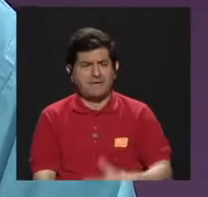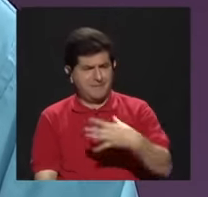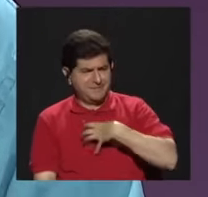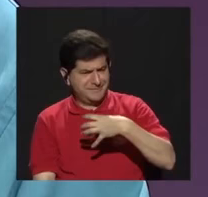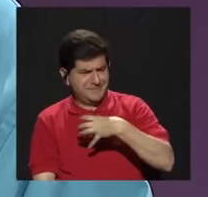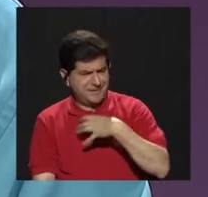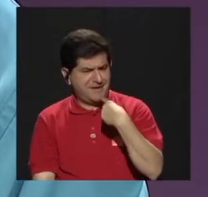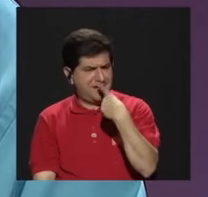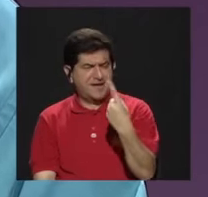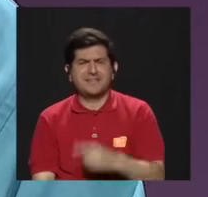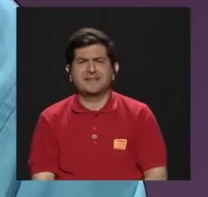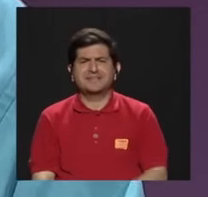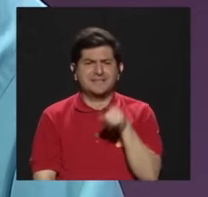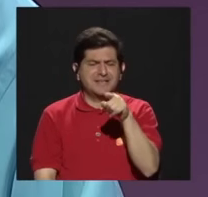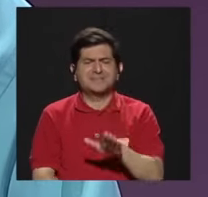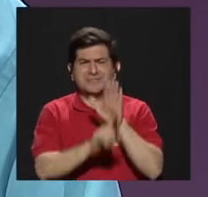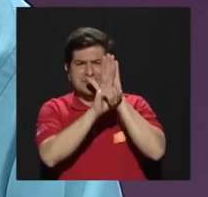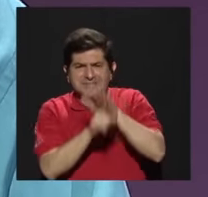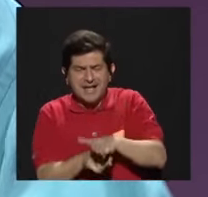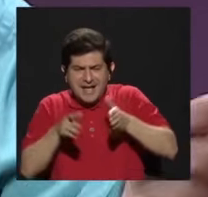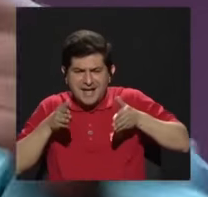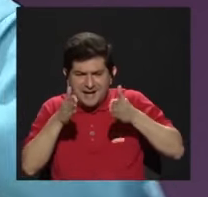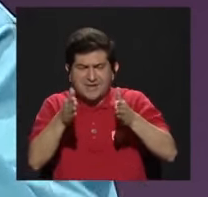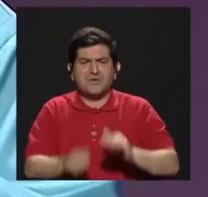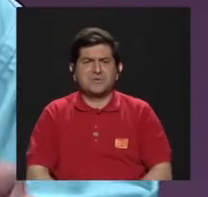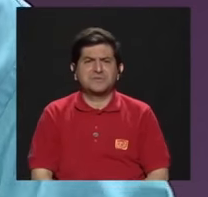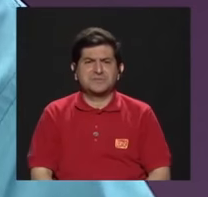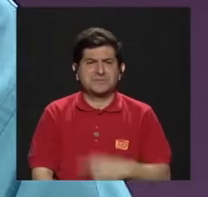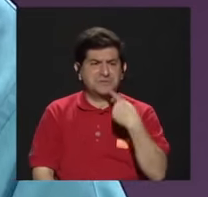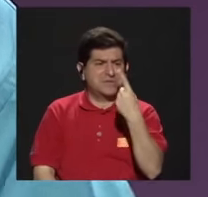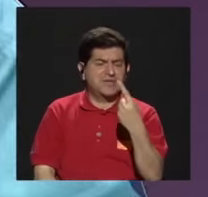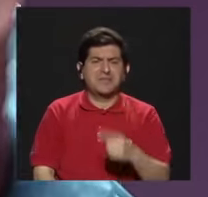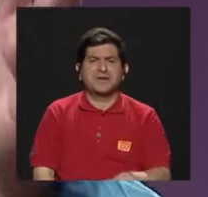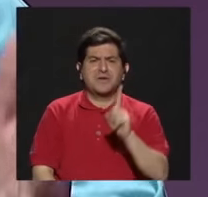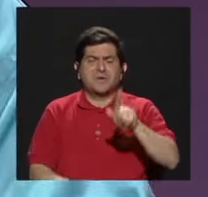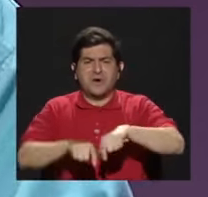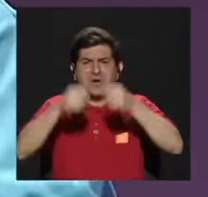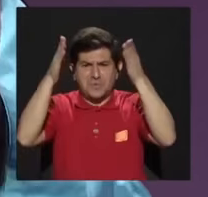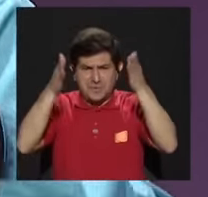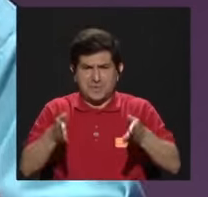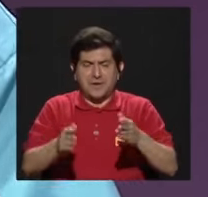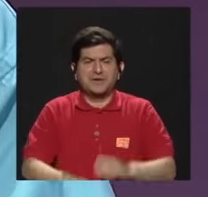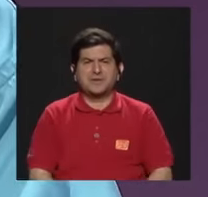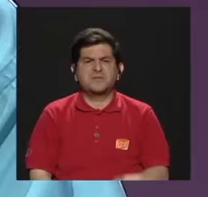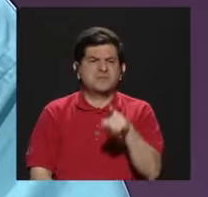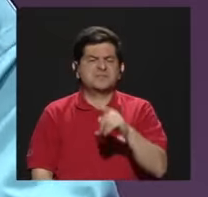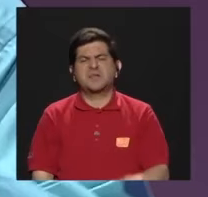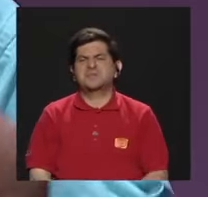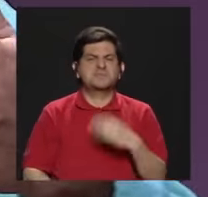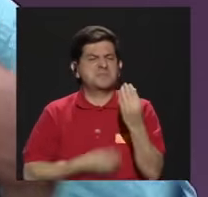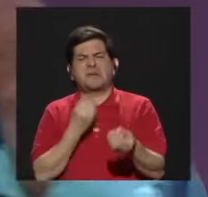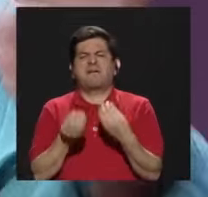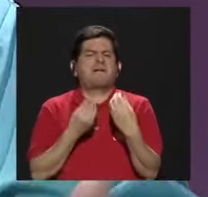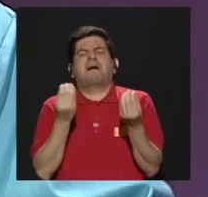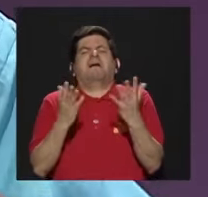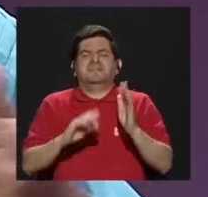me dice, es acoso callejero, todo el mundo le dice, le dijeron a la periodista esta, ¿de qué jugás vos? Ah, lo siguieron insultando